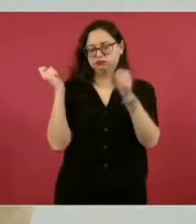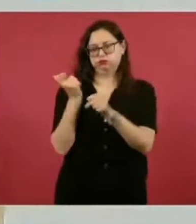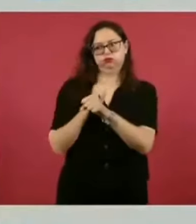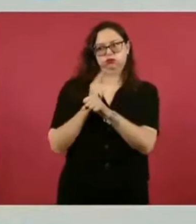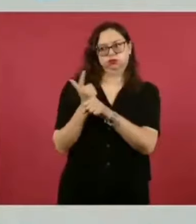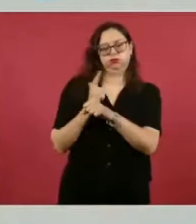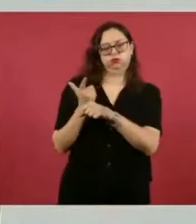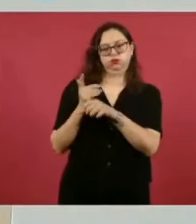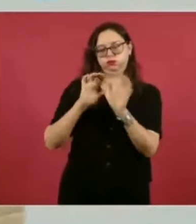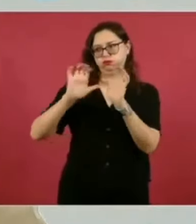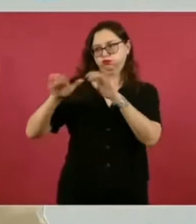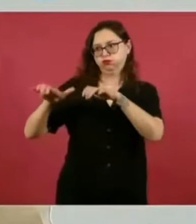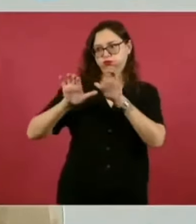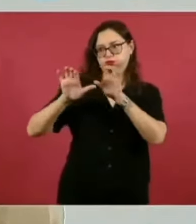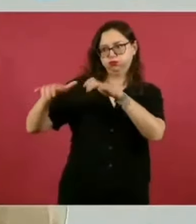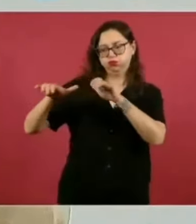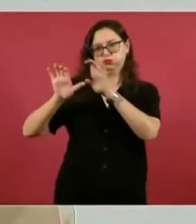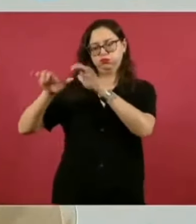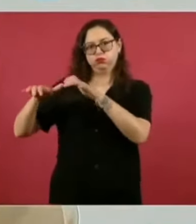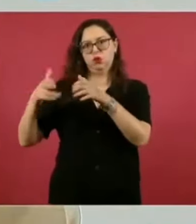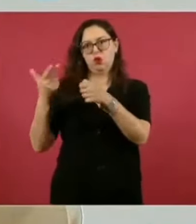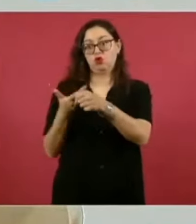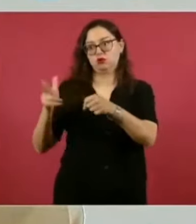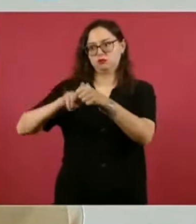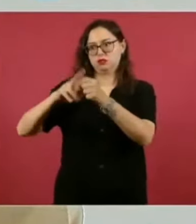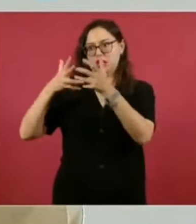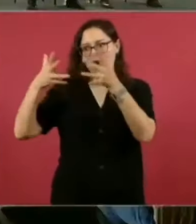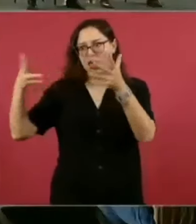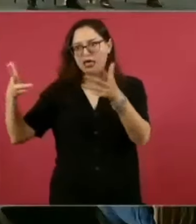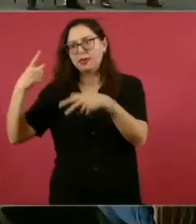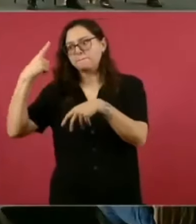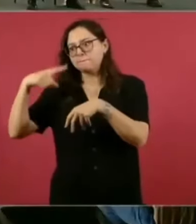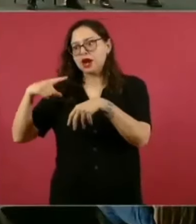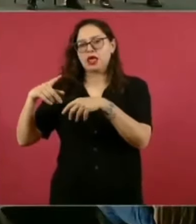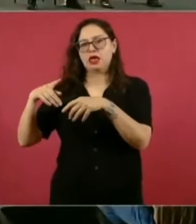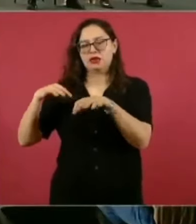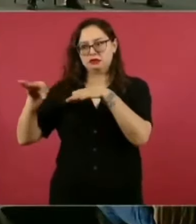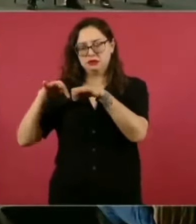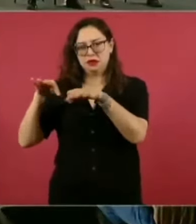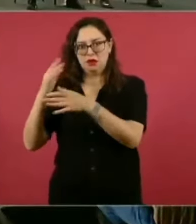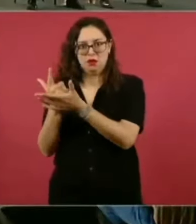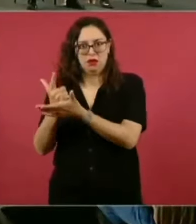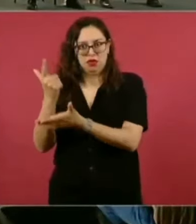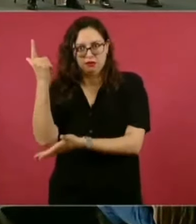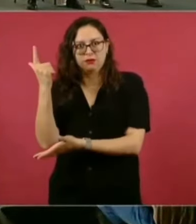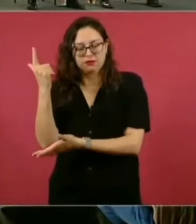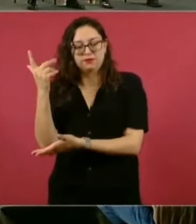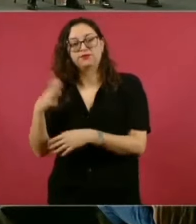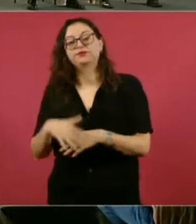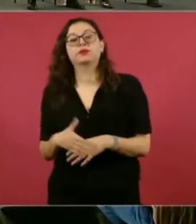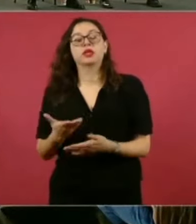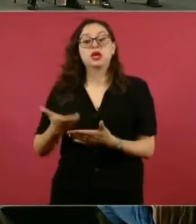que entran a los quirófanos y que asisten a los cirujanos. Ahí, en 2019, había